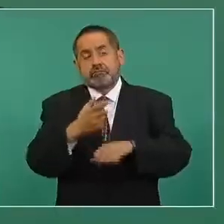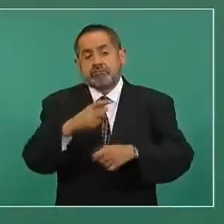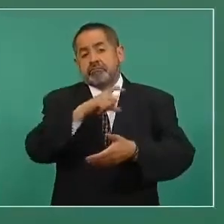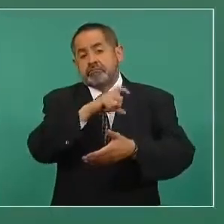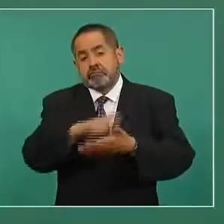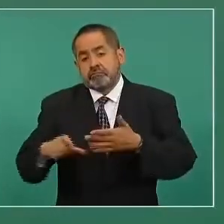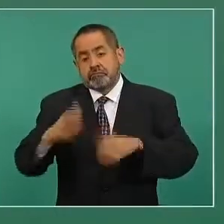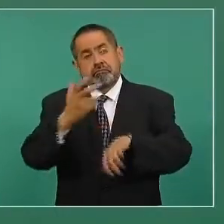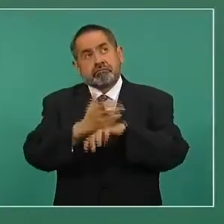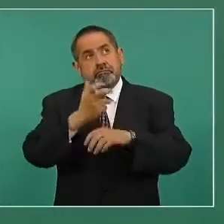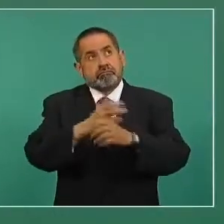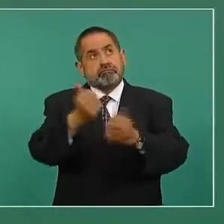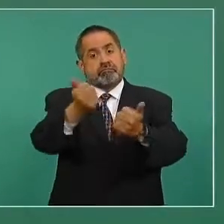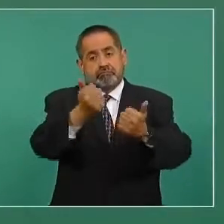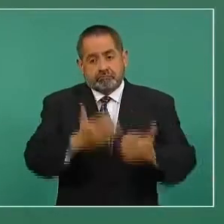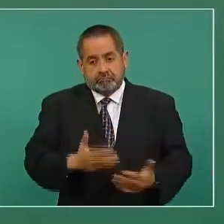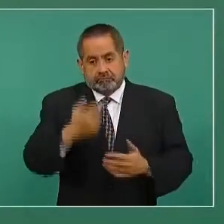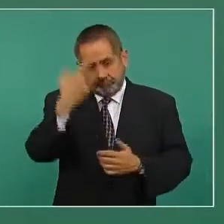comprar el gas de Estados Unidos.